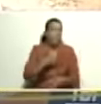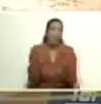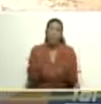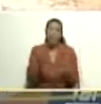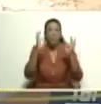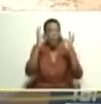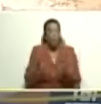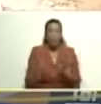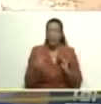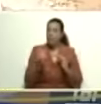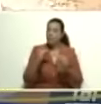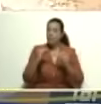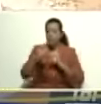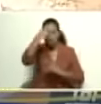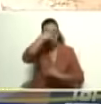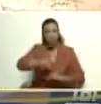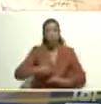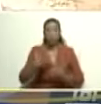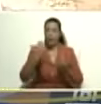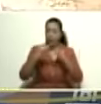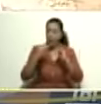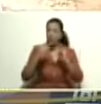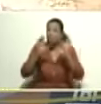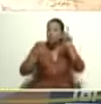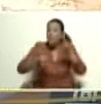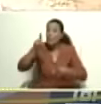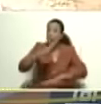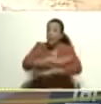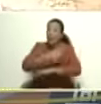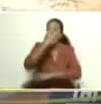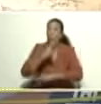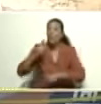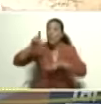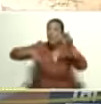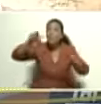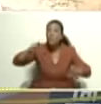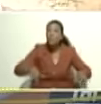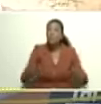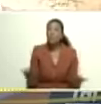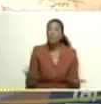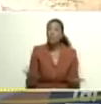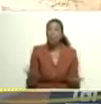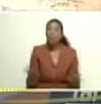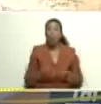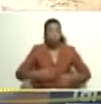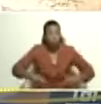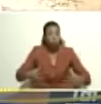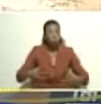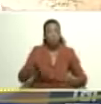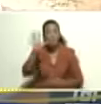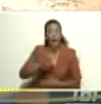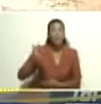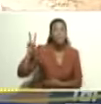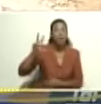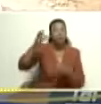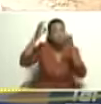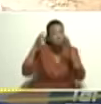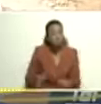vital la ética. Y la ética depende del compromiso con generar riquezas para el país.